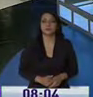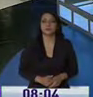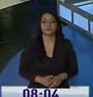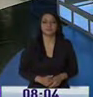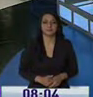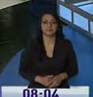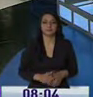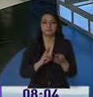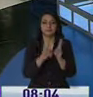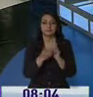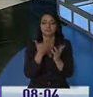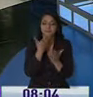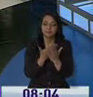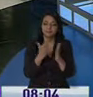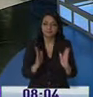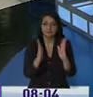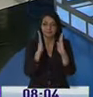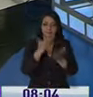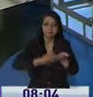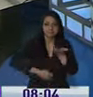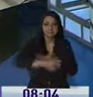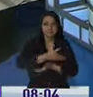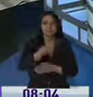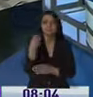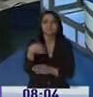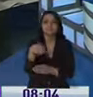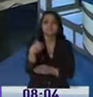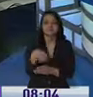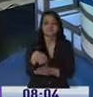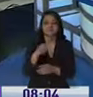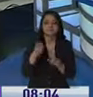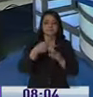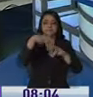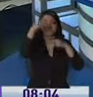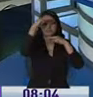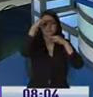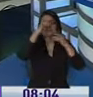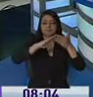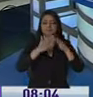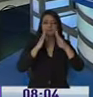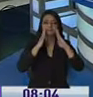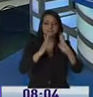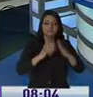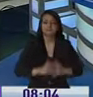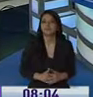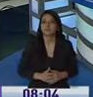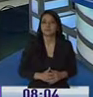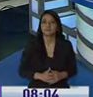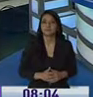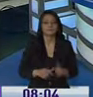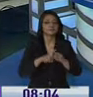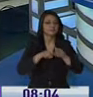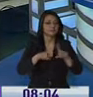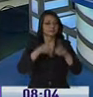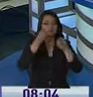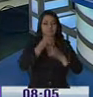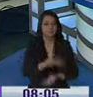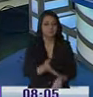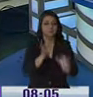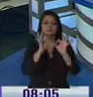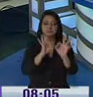Bendecidos queridos, aquí estamos ya para compartir este día miércoles en el primer noticiero de la comunidad con variadísima información, con muy buena